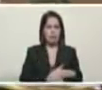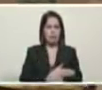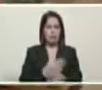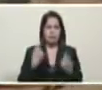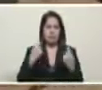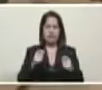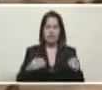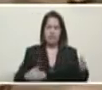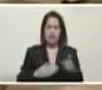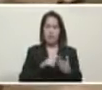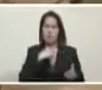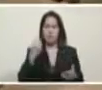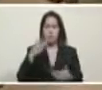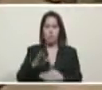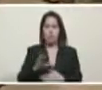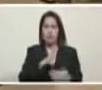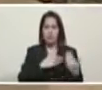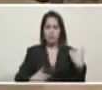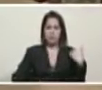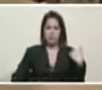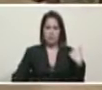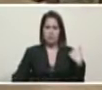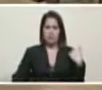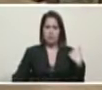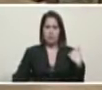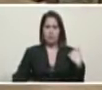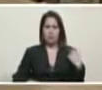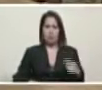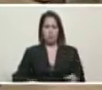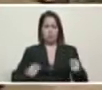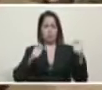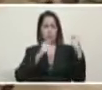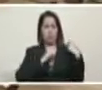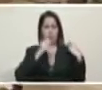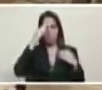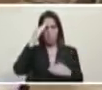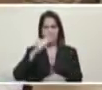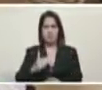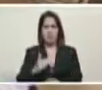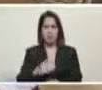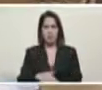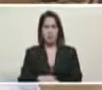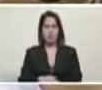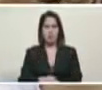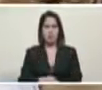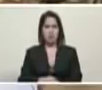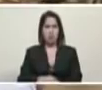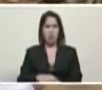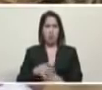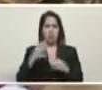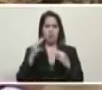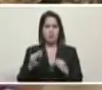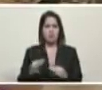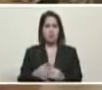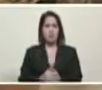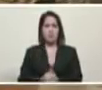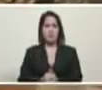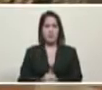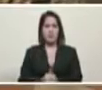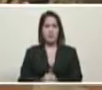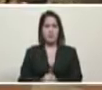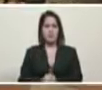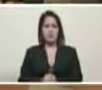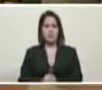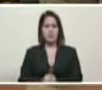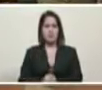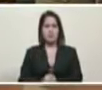agosto del año 2018. Orden Militar de la Defensa Nacional, grado oficial. Ciudadano Capitán José del